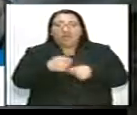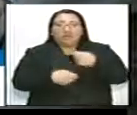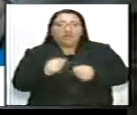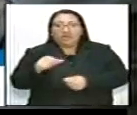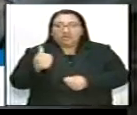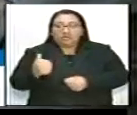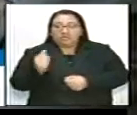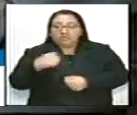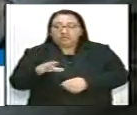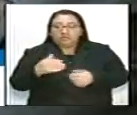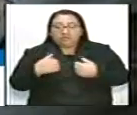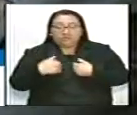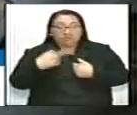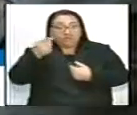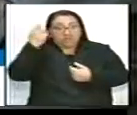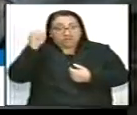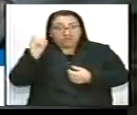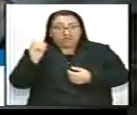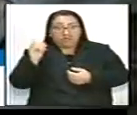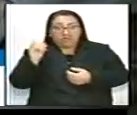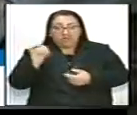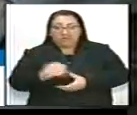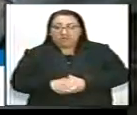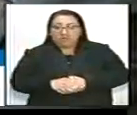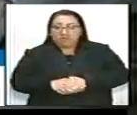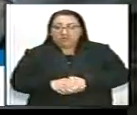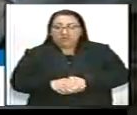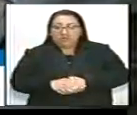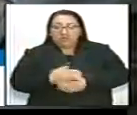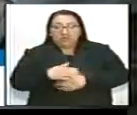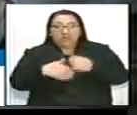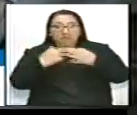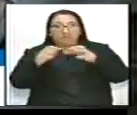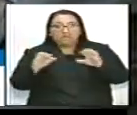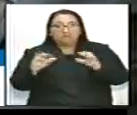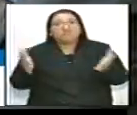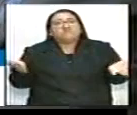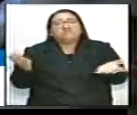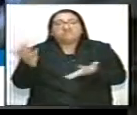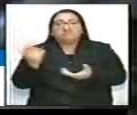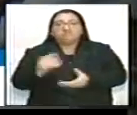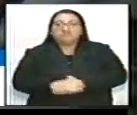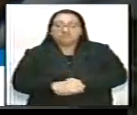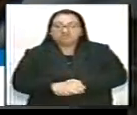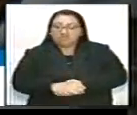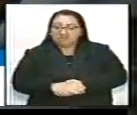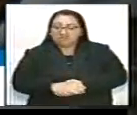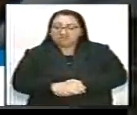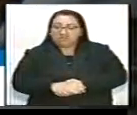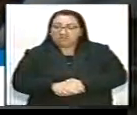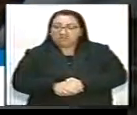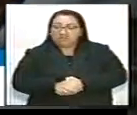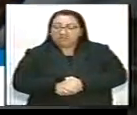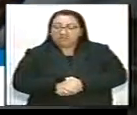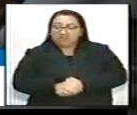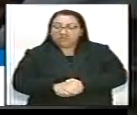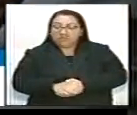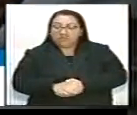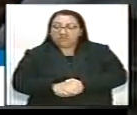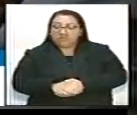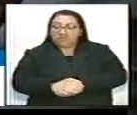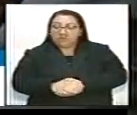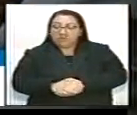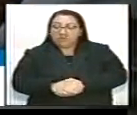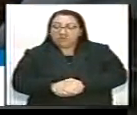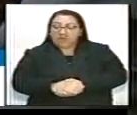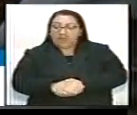otros. Si ya se tiene esa noticia, que es pública, que esperan los señores del Poder Ejecutivo para iniciar acciones con respecto